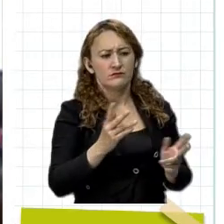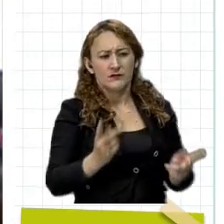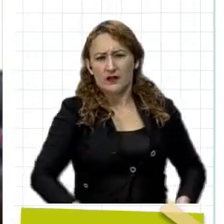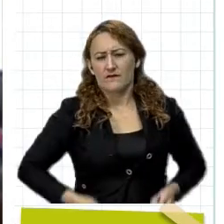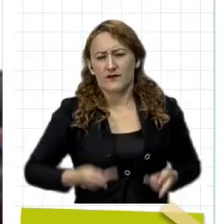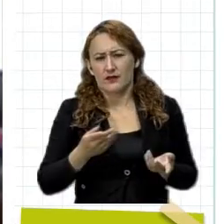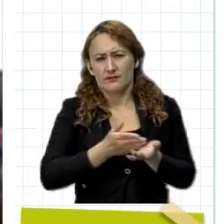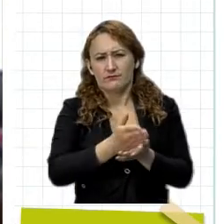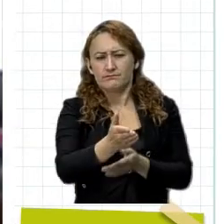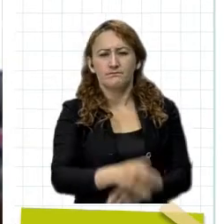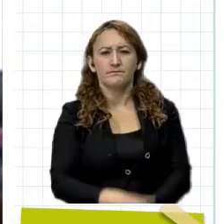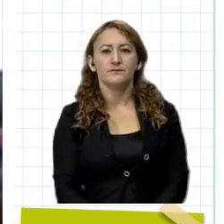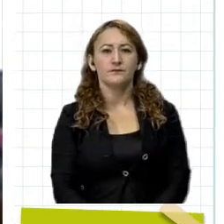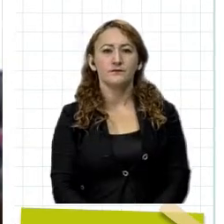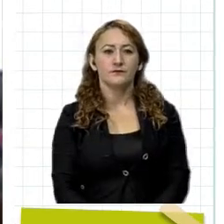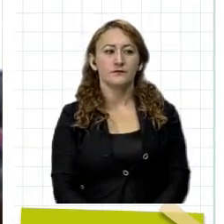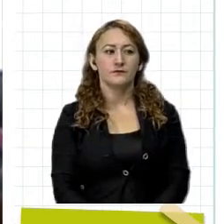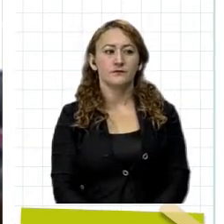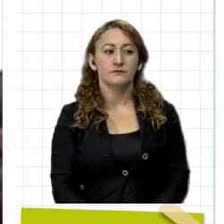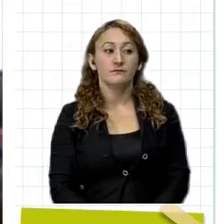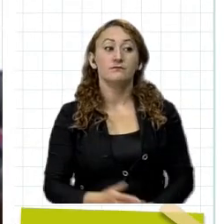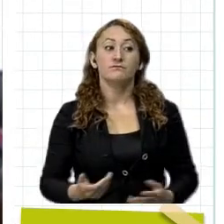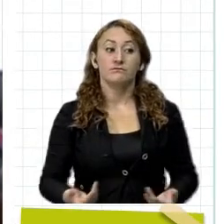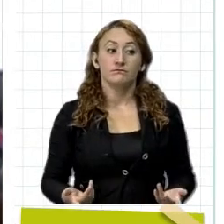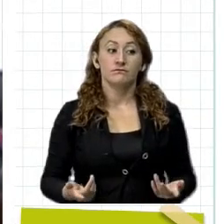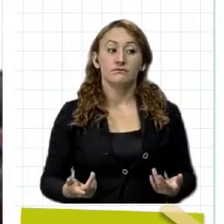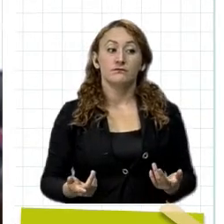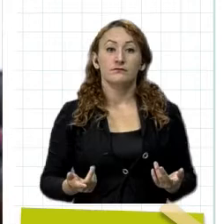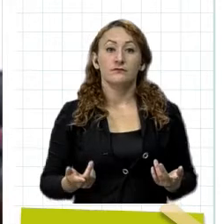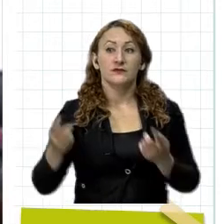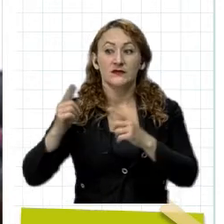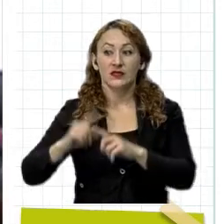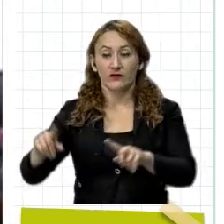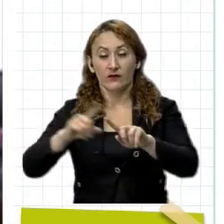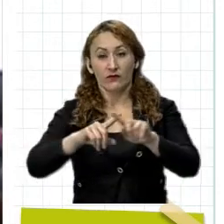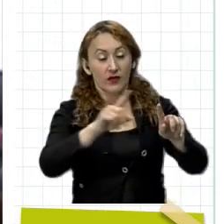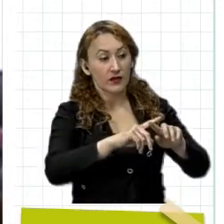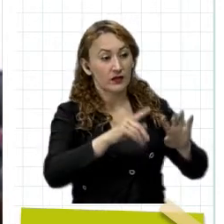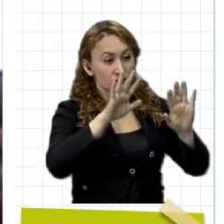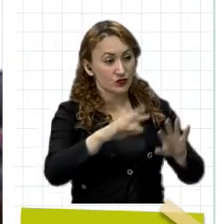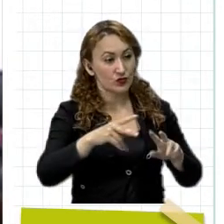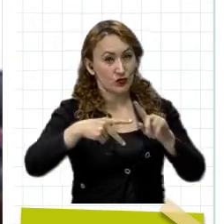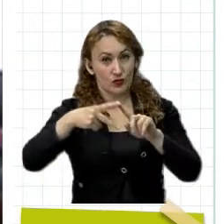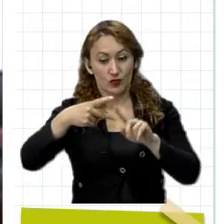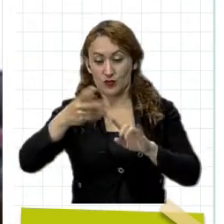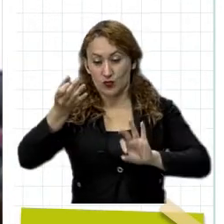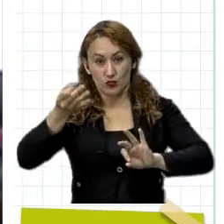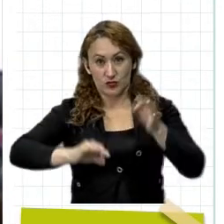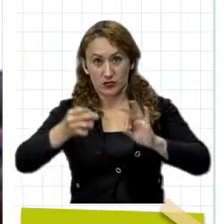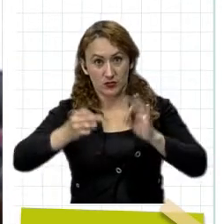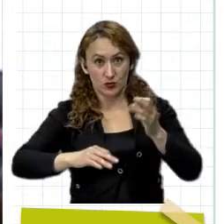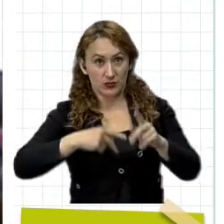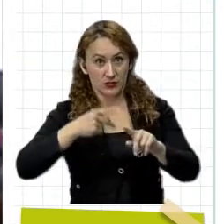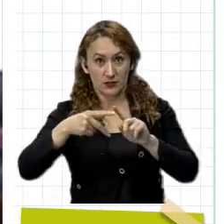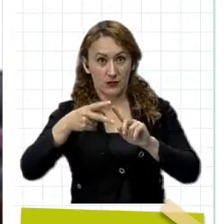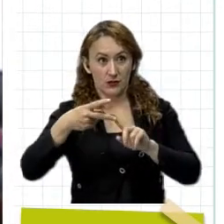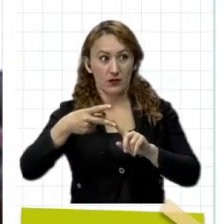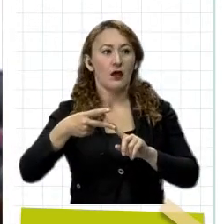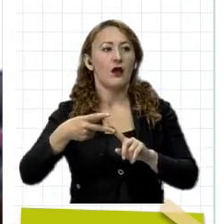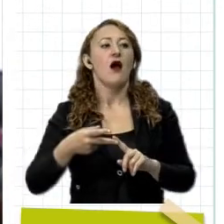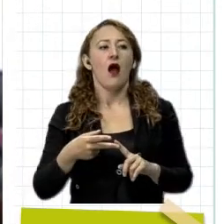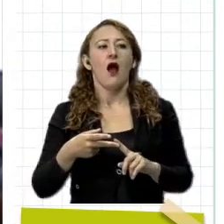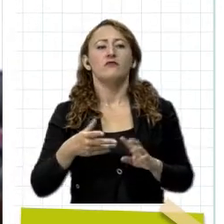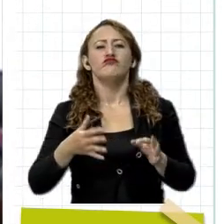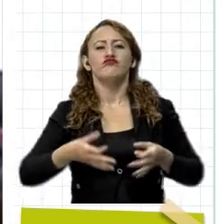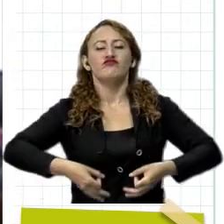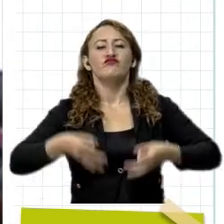cotidiana. A pesar de las distinciones entre estas dos formas de injusticia, Fraser afirma que ambas